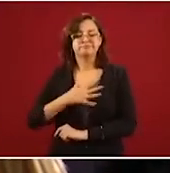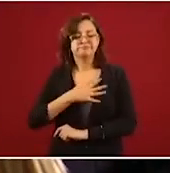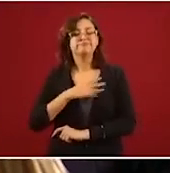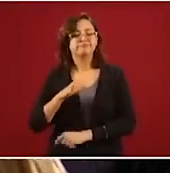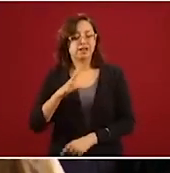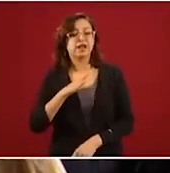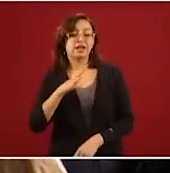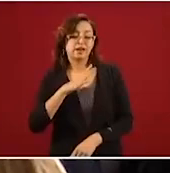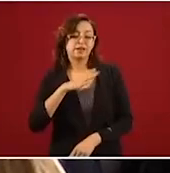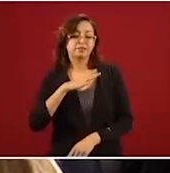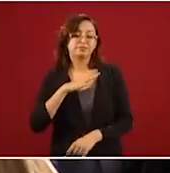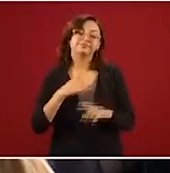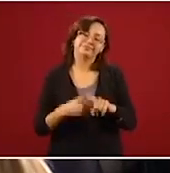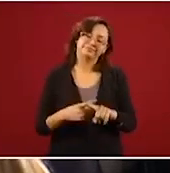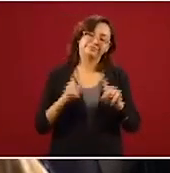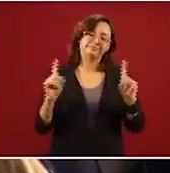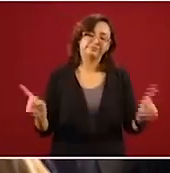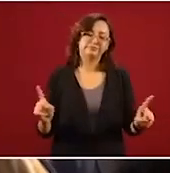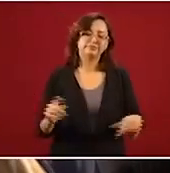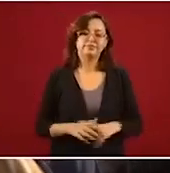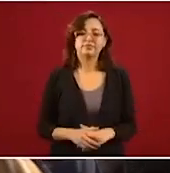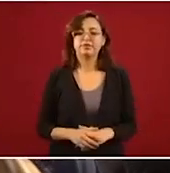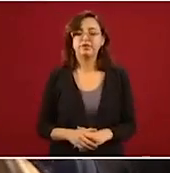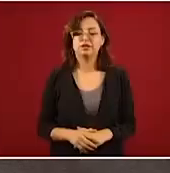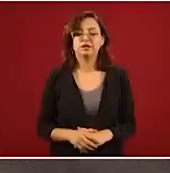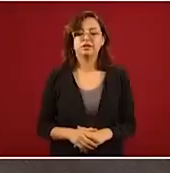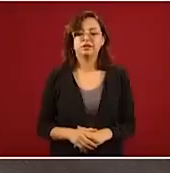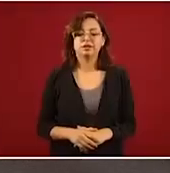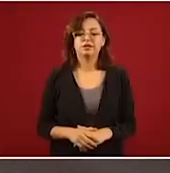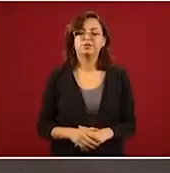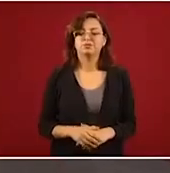estos parámetros los